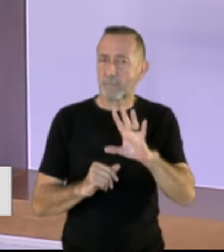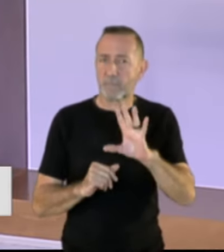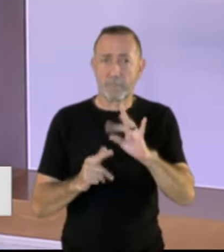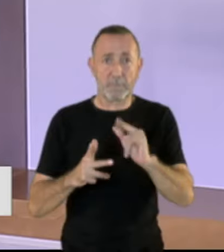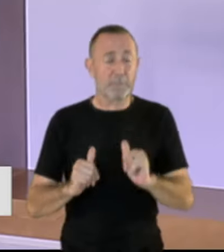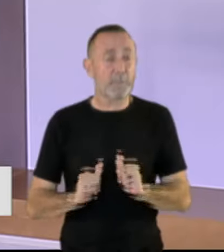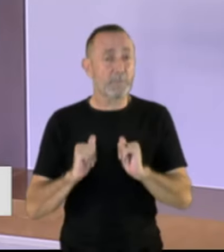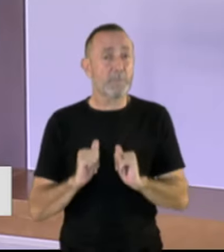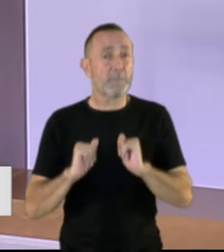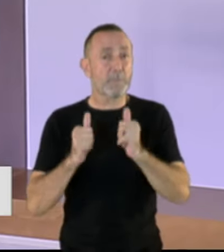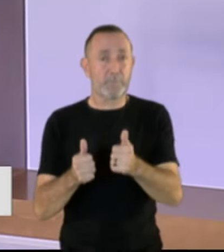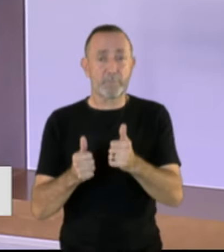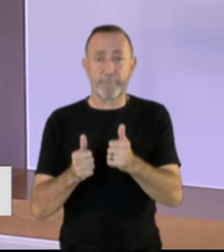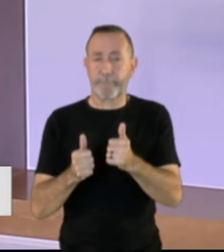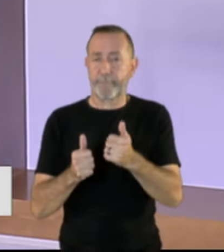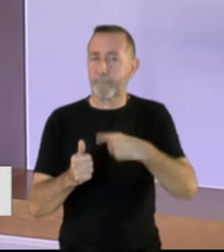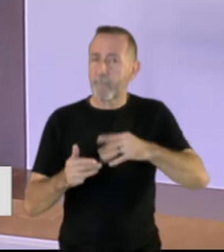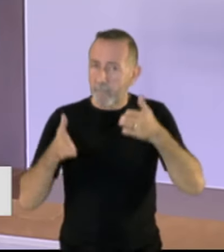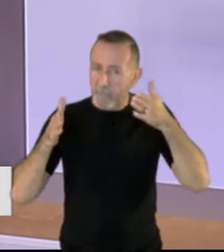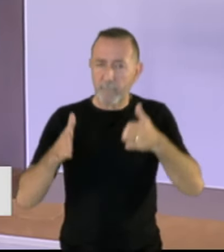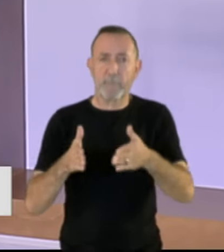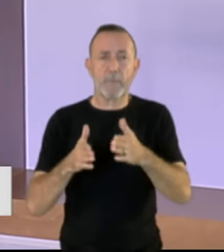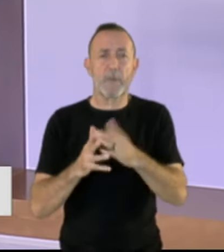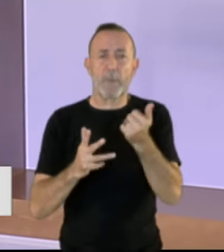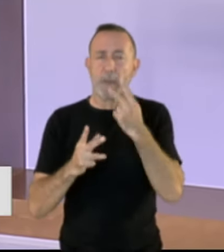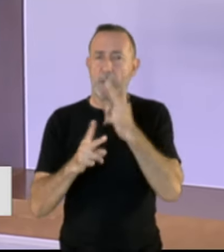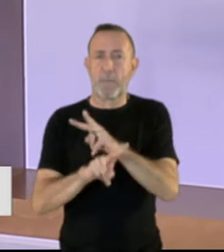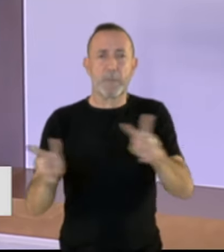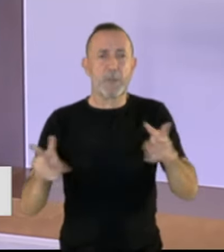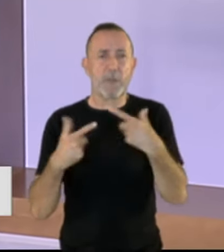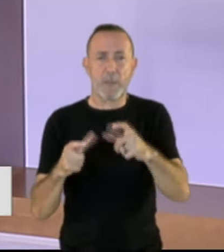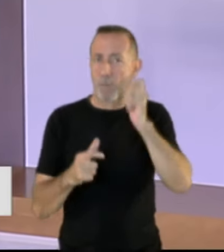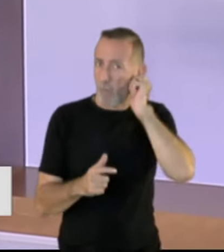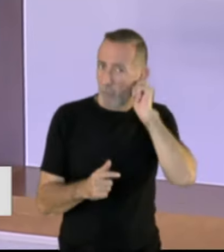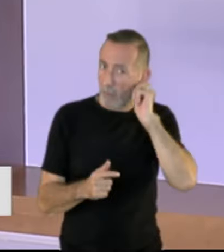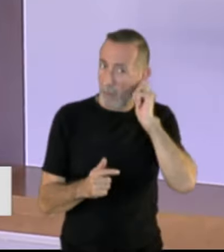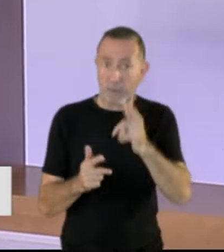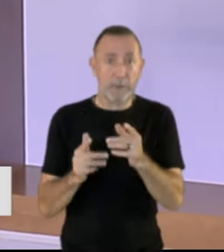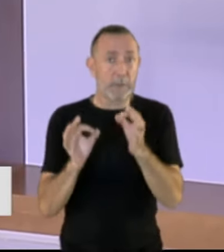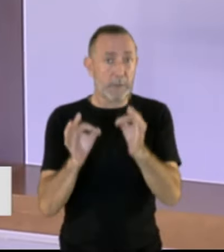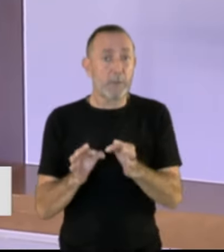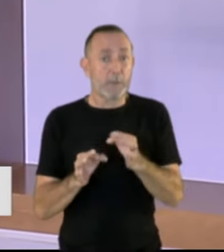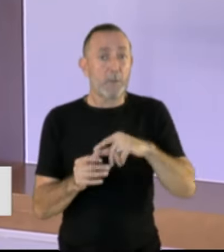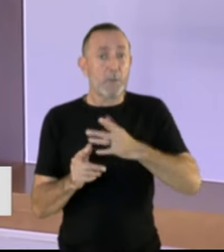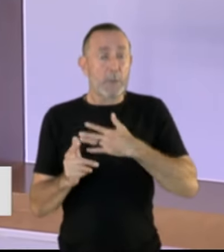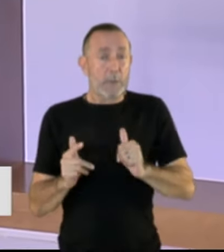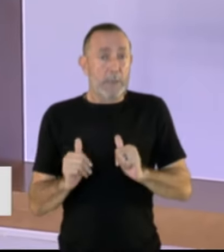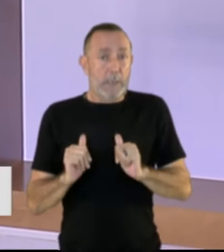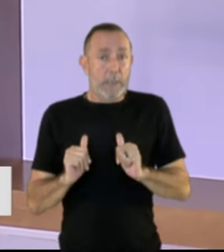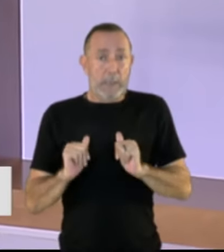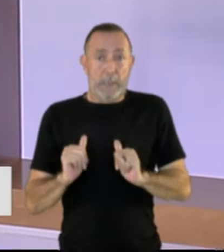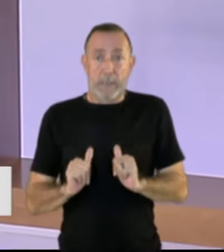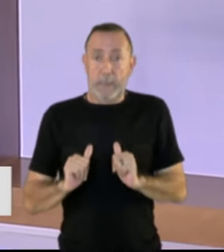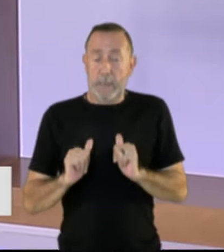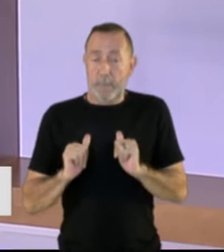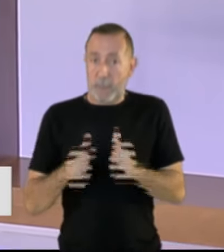poco más difícil para las mujeres siento que que que las que comenzamos esto eh creo que hemos hecho una labor muy